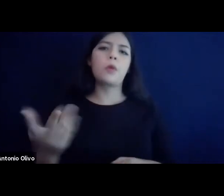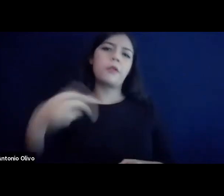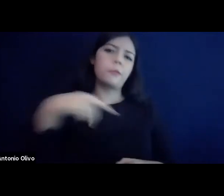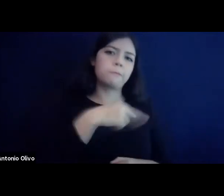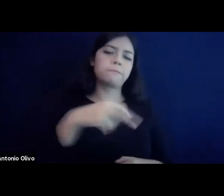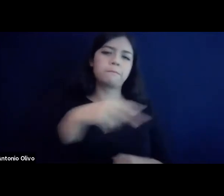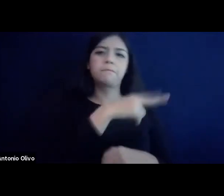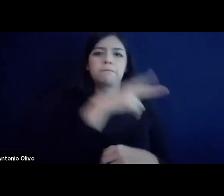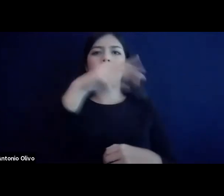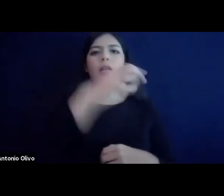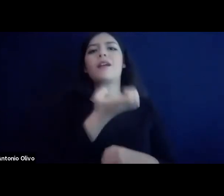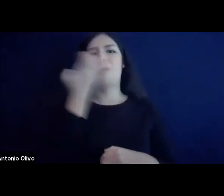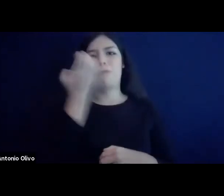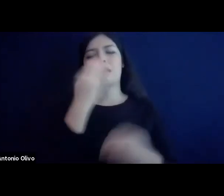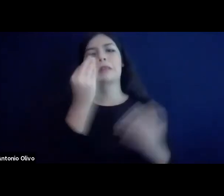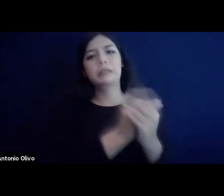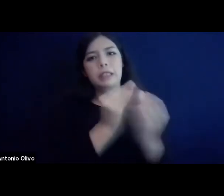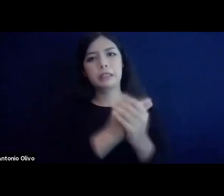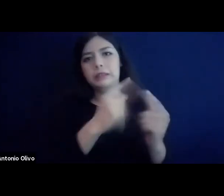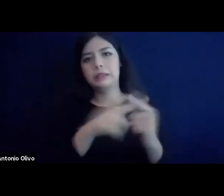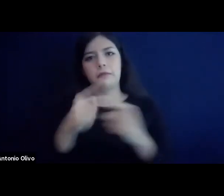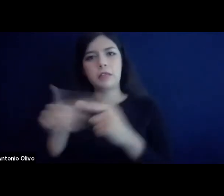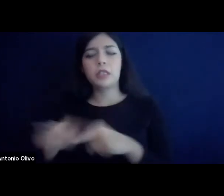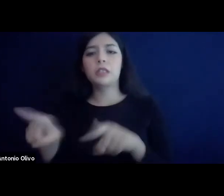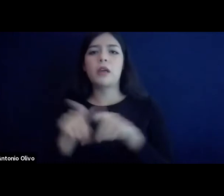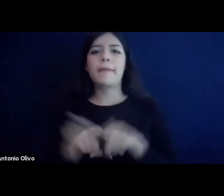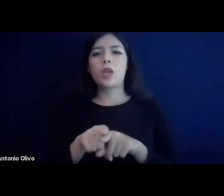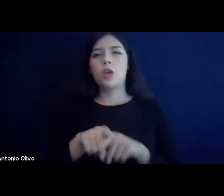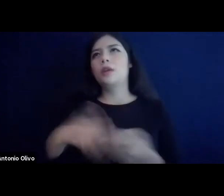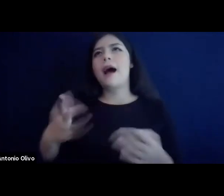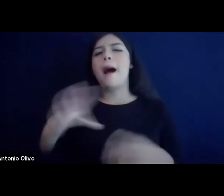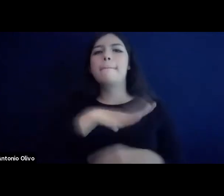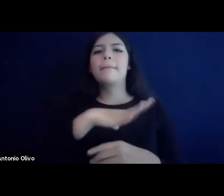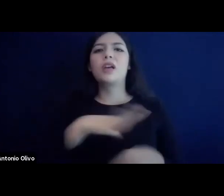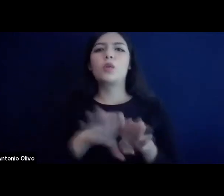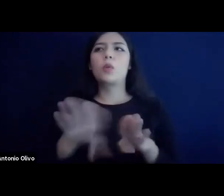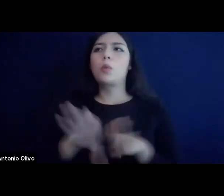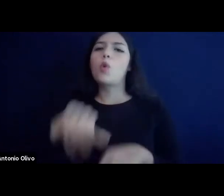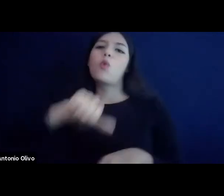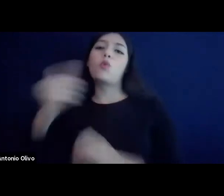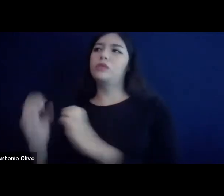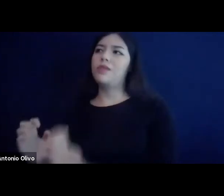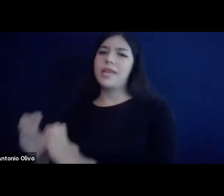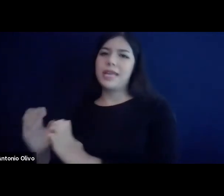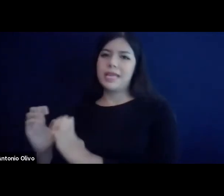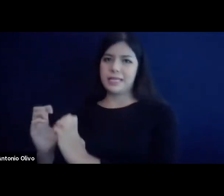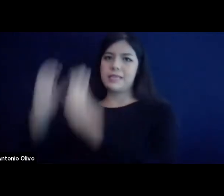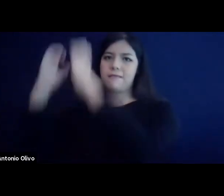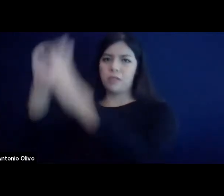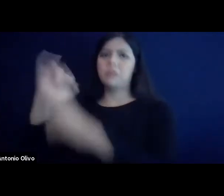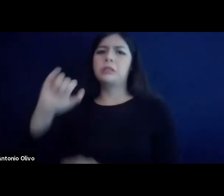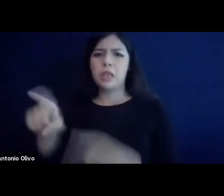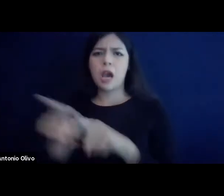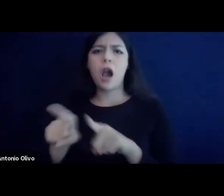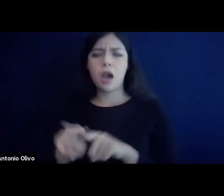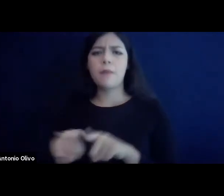y en la parte de donde estaban los posgrados sí había baños adaptados, mas no así